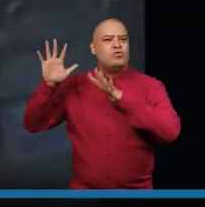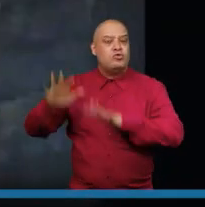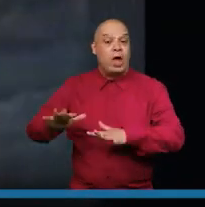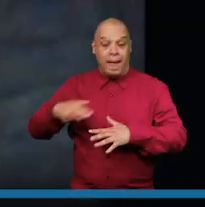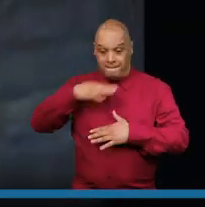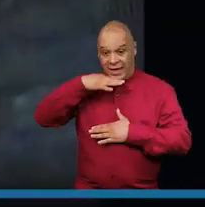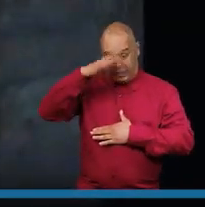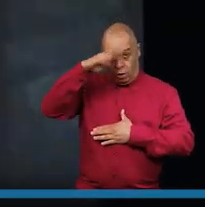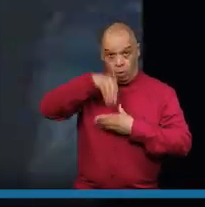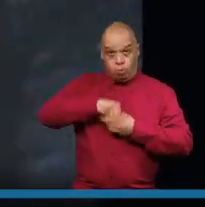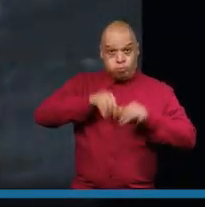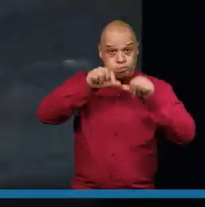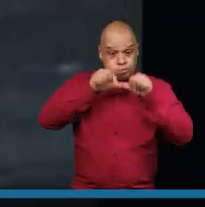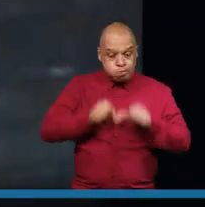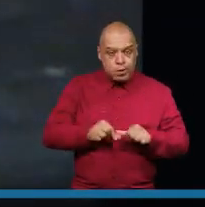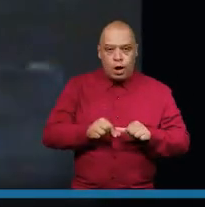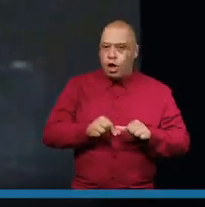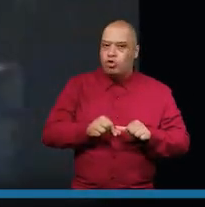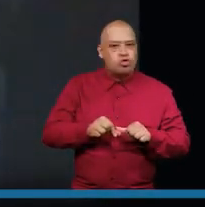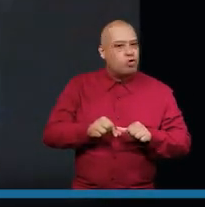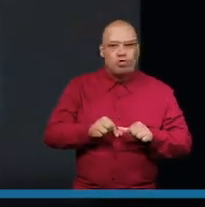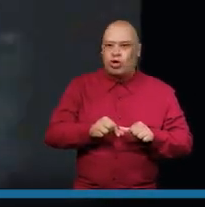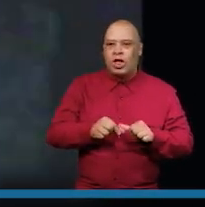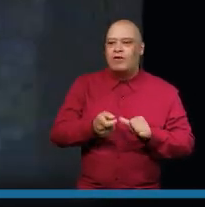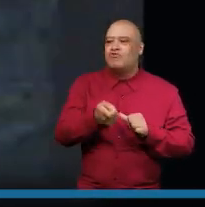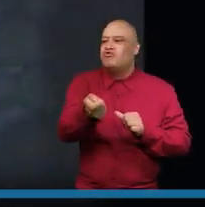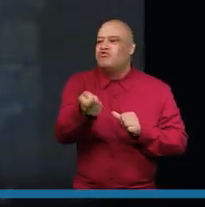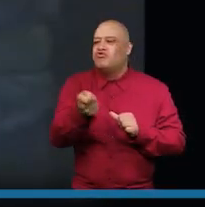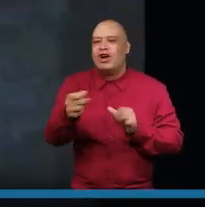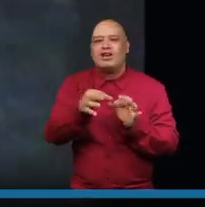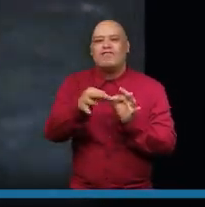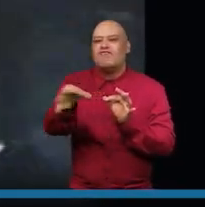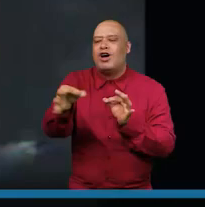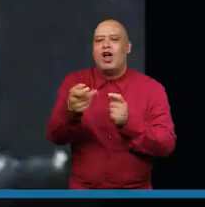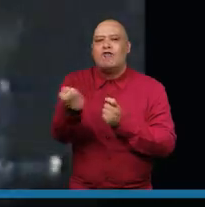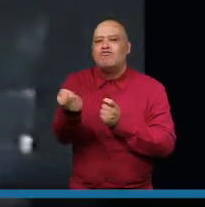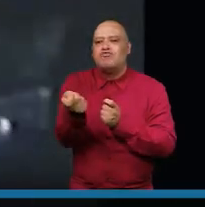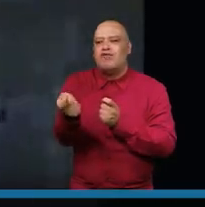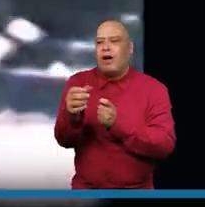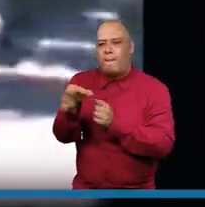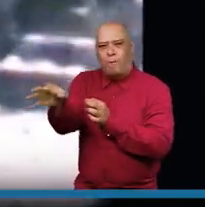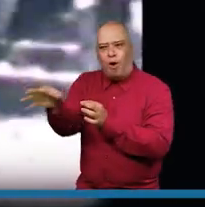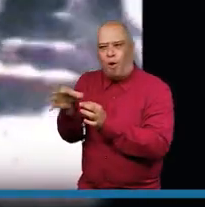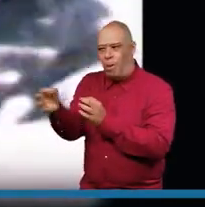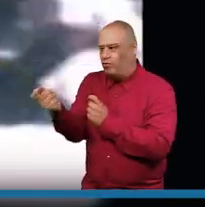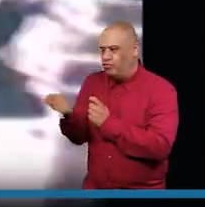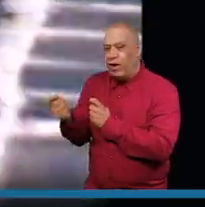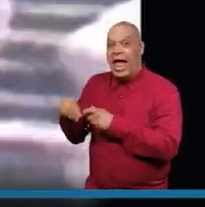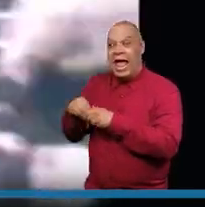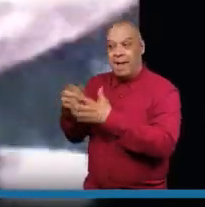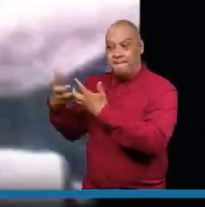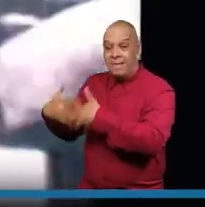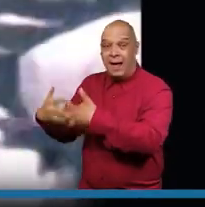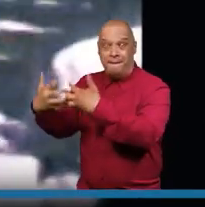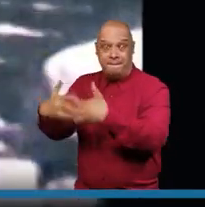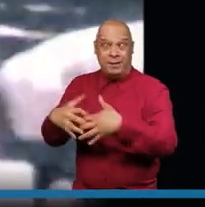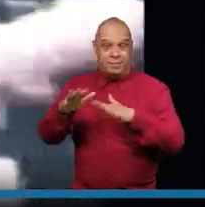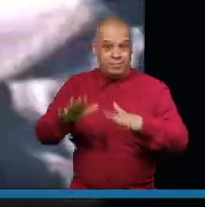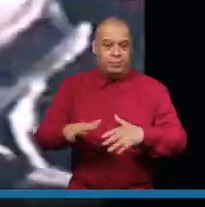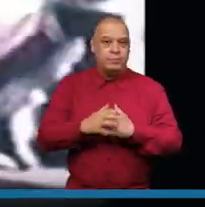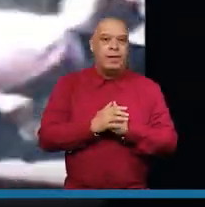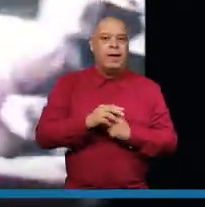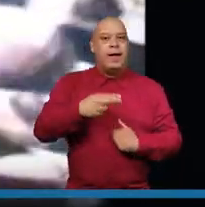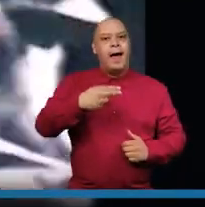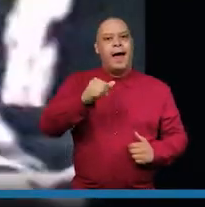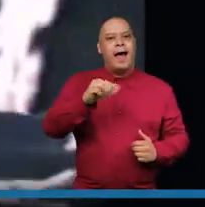ubicaron fue no en Medellín, sino en los municipios aledaños. Por eso, cuando se construye la